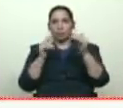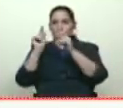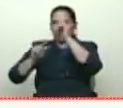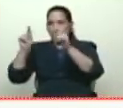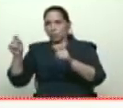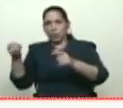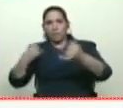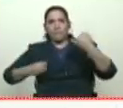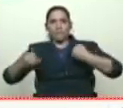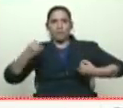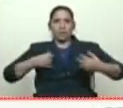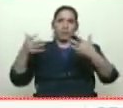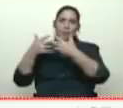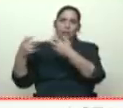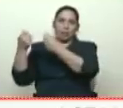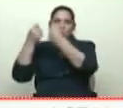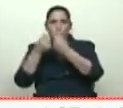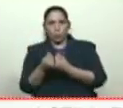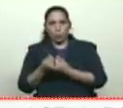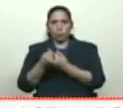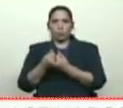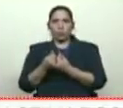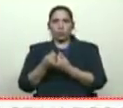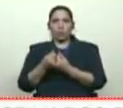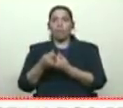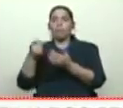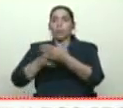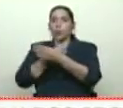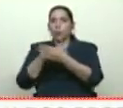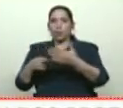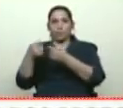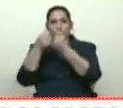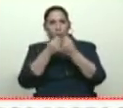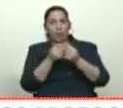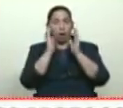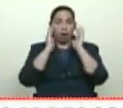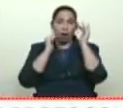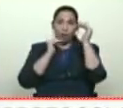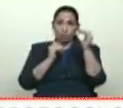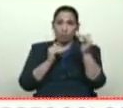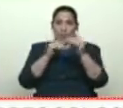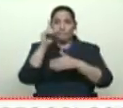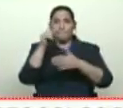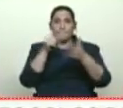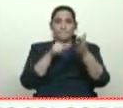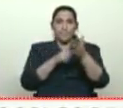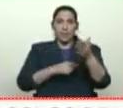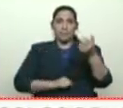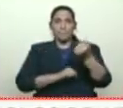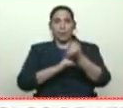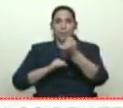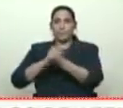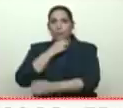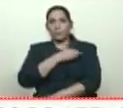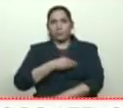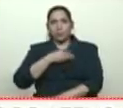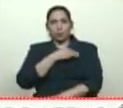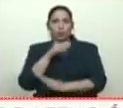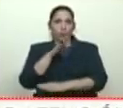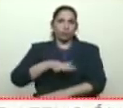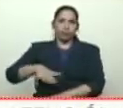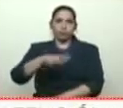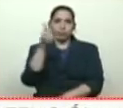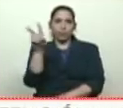víctimas de esta guerra económica y de este bloqueo financiero. Serán atendidas 1000 bases de misiones en todo el